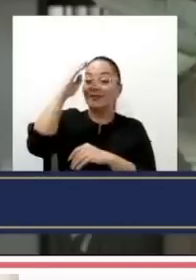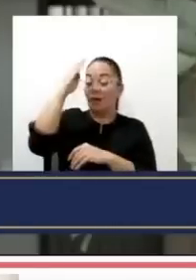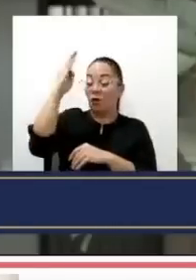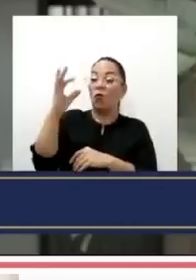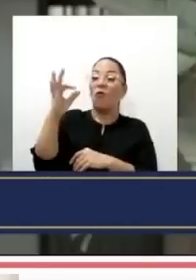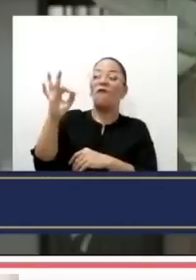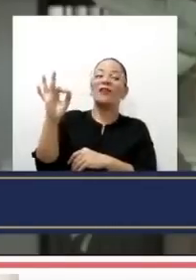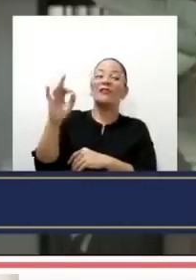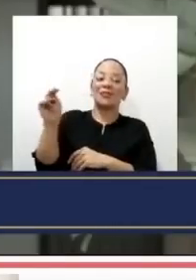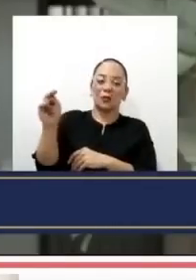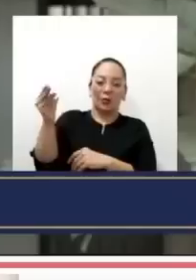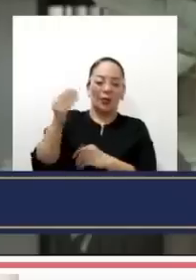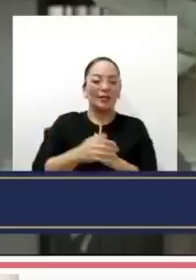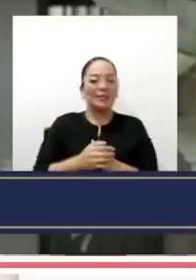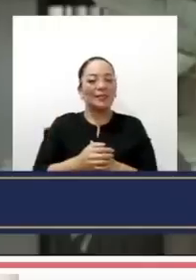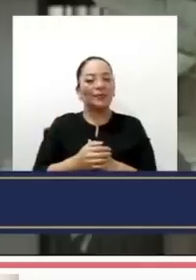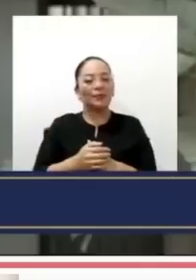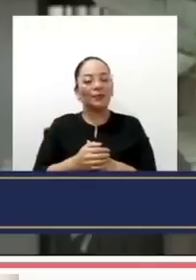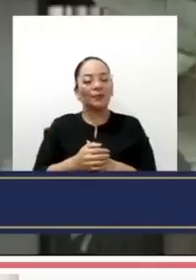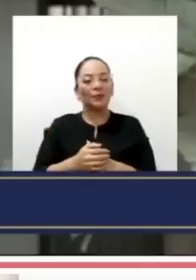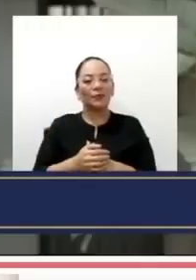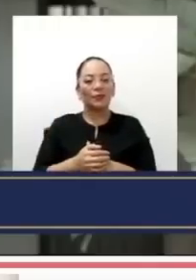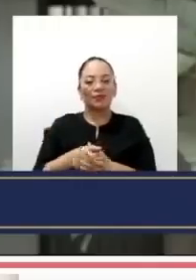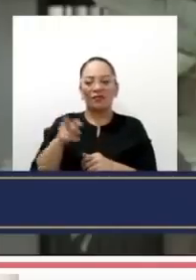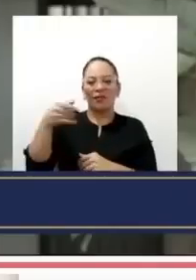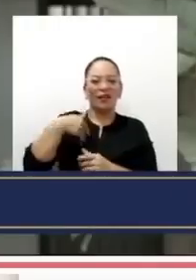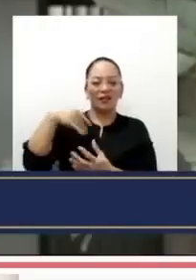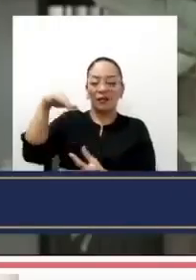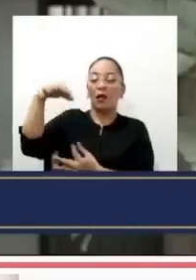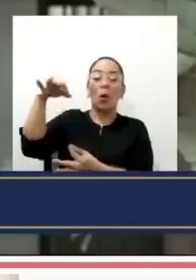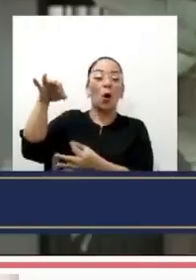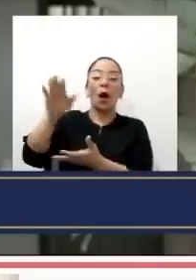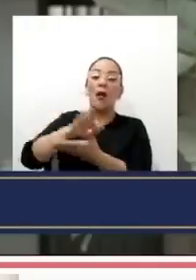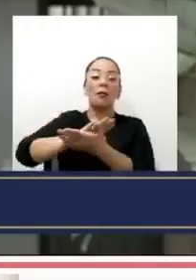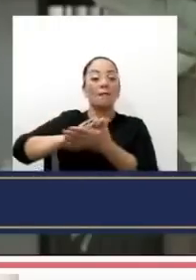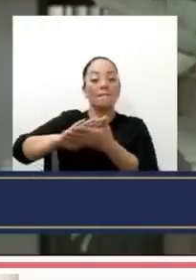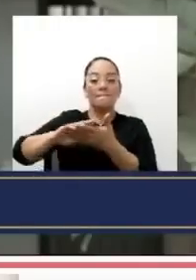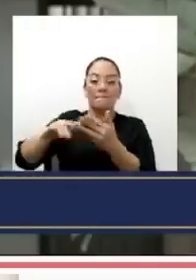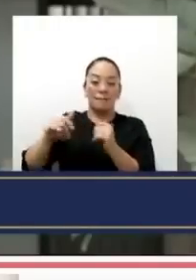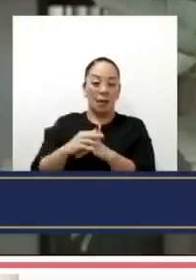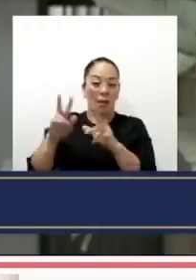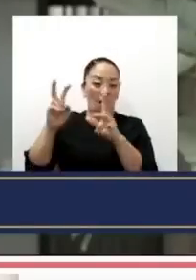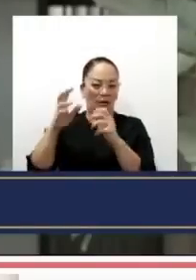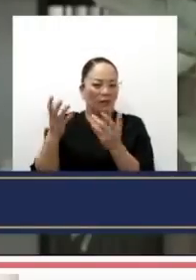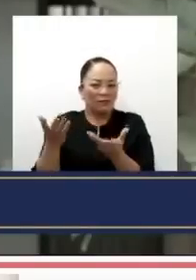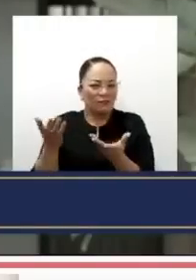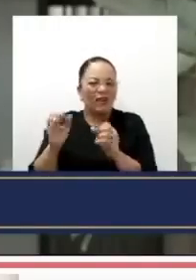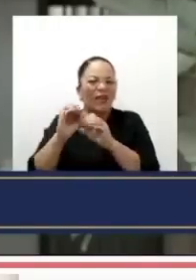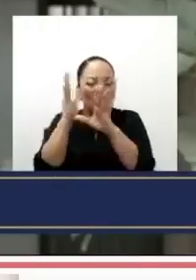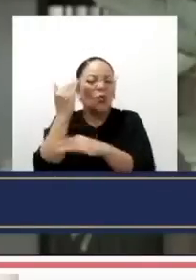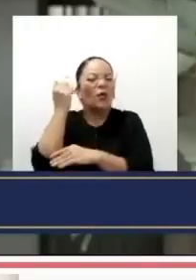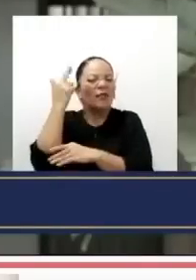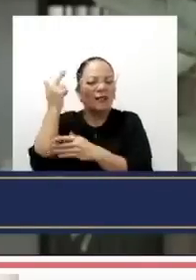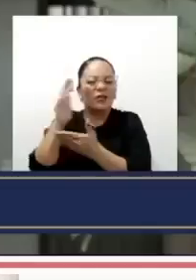Francisco. El que tiene la hoja de delincuencia limpia y la saca y hace así, sí, claro, ¿por qué la tiene?